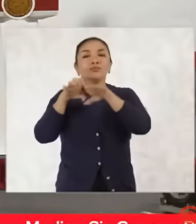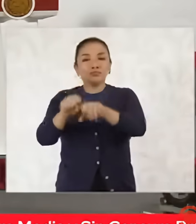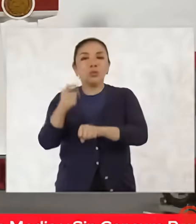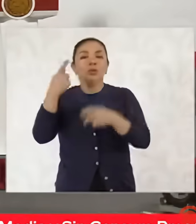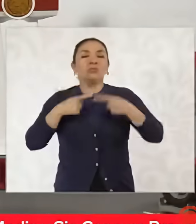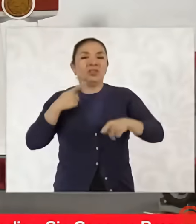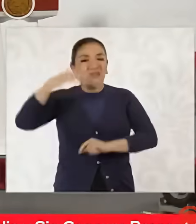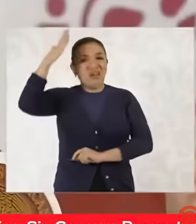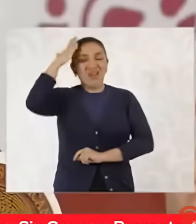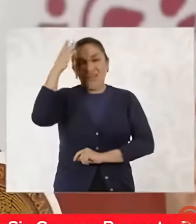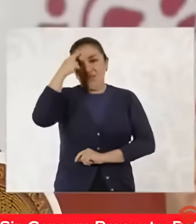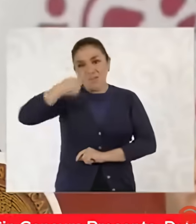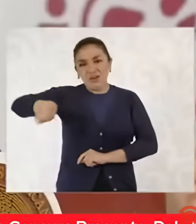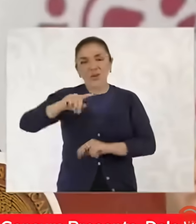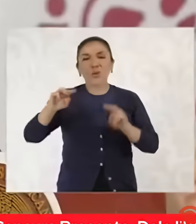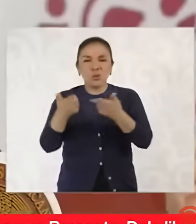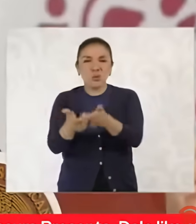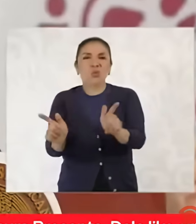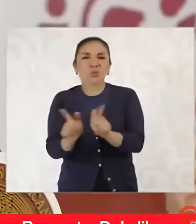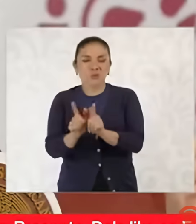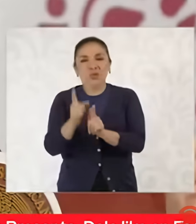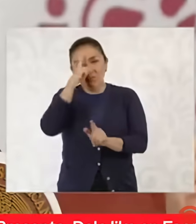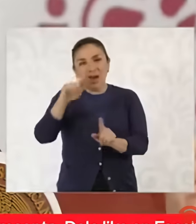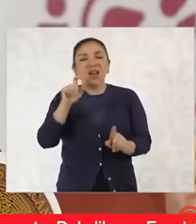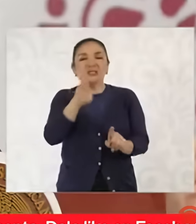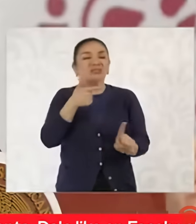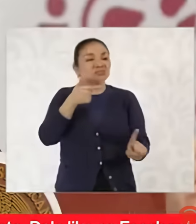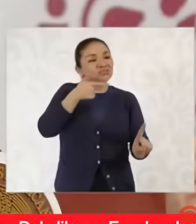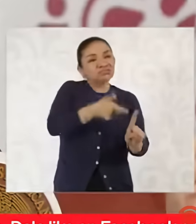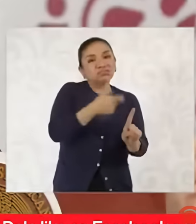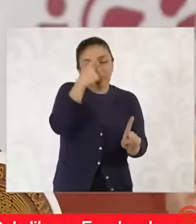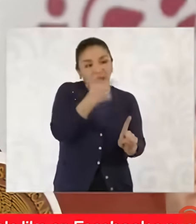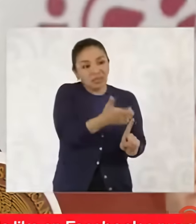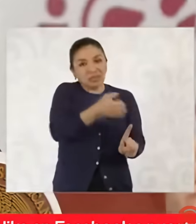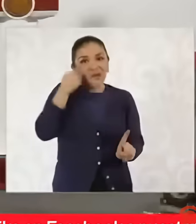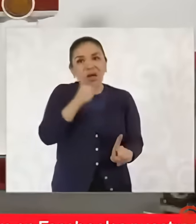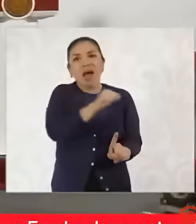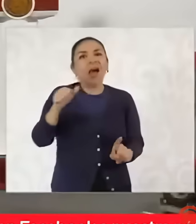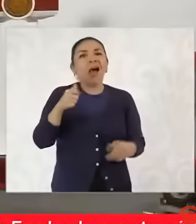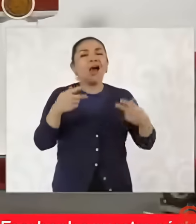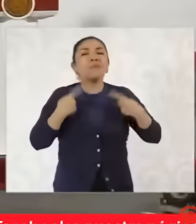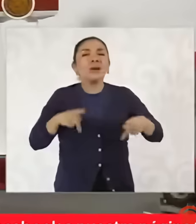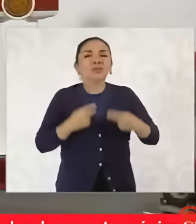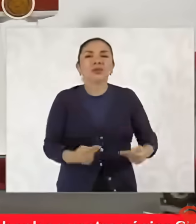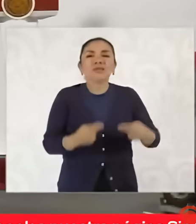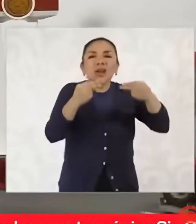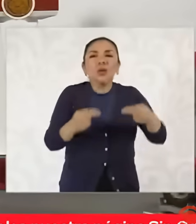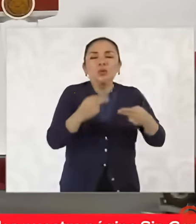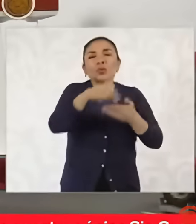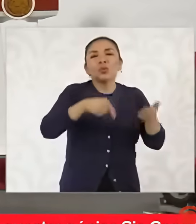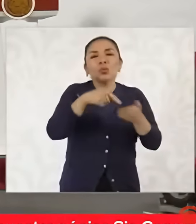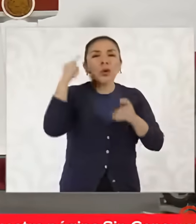dedicada al secuestro y la extorsión a comerciantes en zonas turísticas de la región. Muchas gracias.